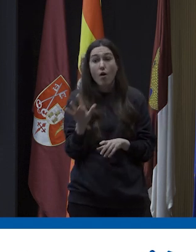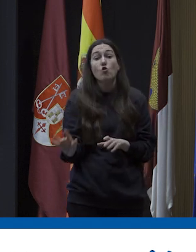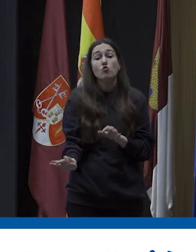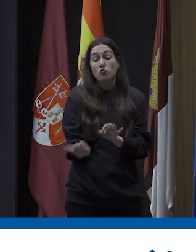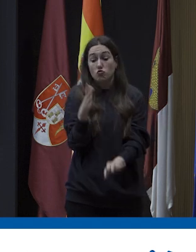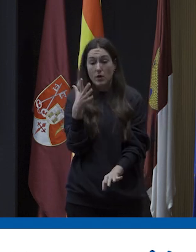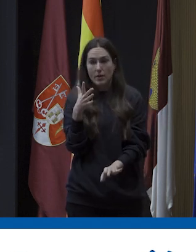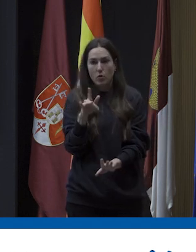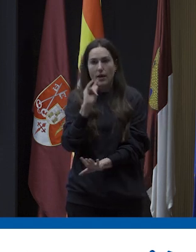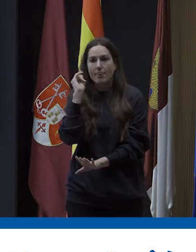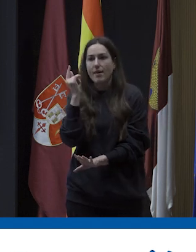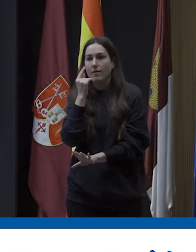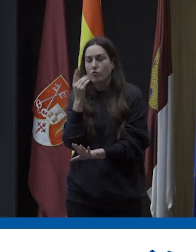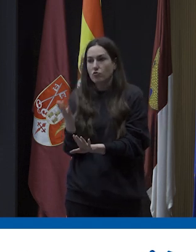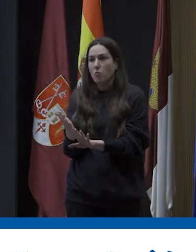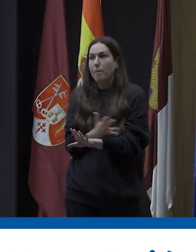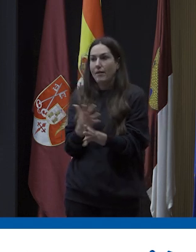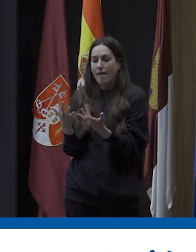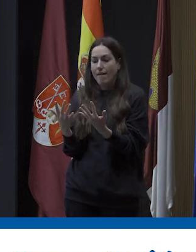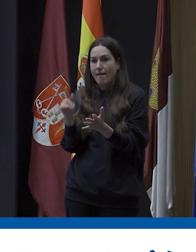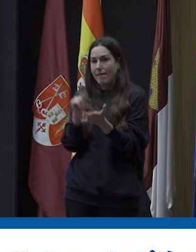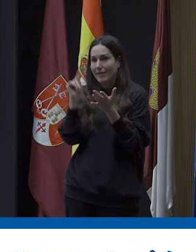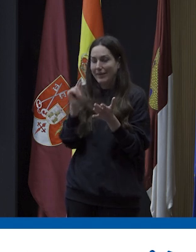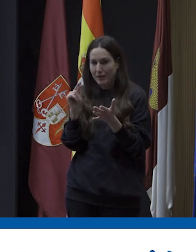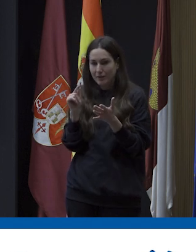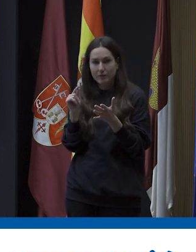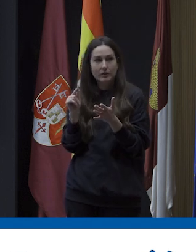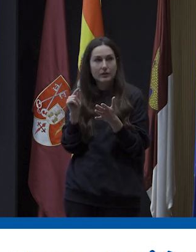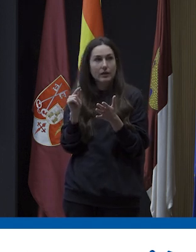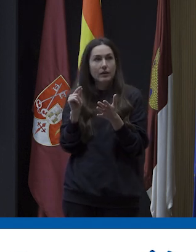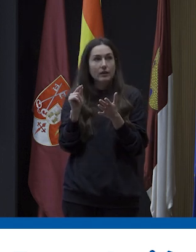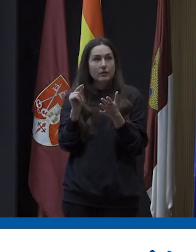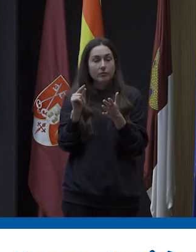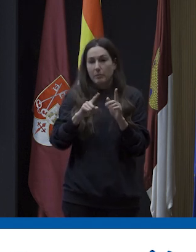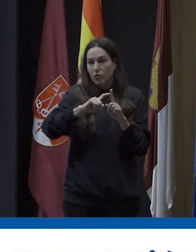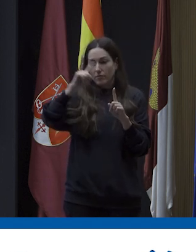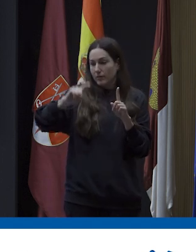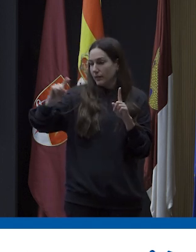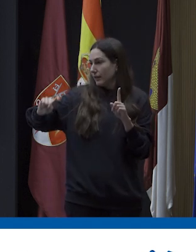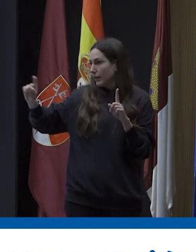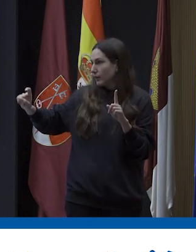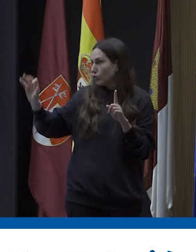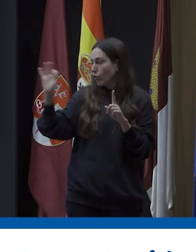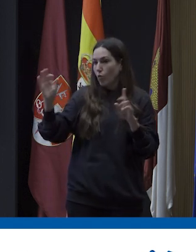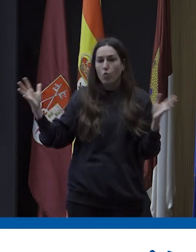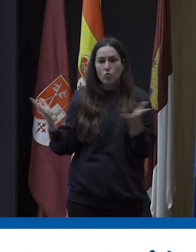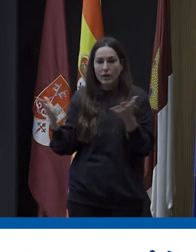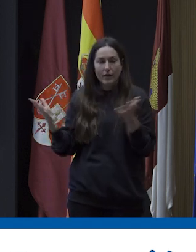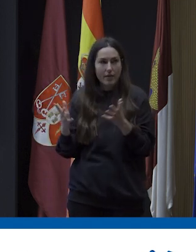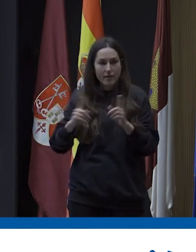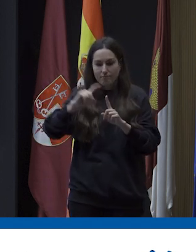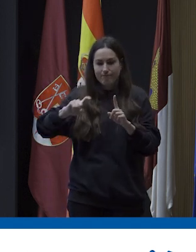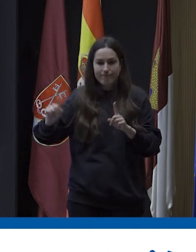que podemos hacer un diagnóstico precoz, bien extrahospitalariamente porque van y nos hacen un electro o bien en urgencias,